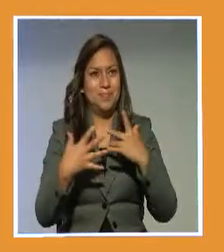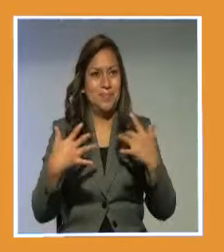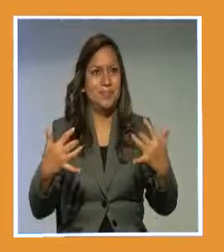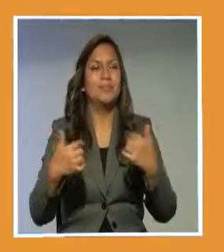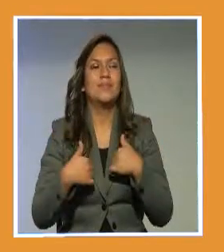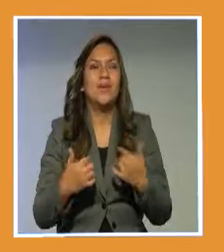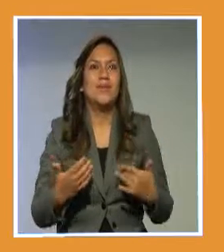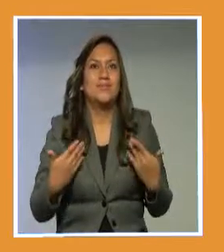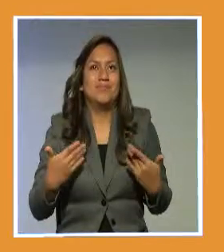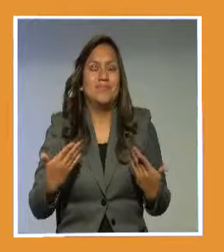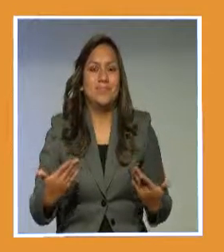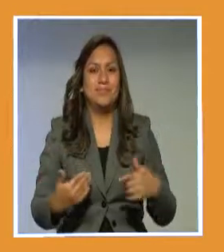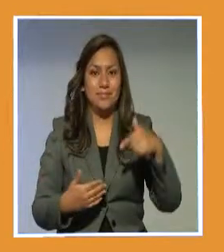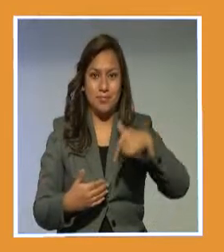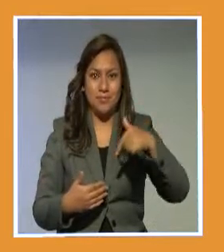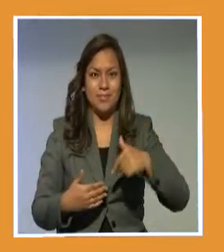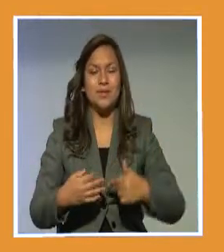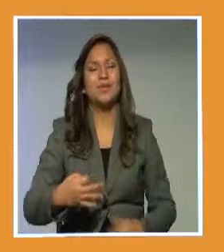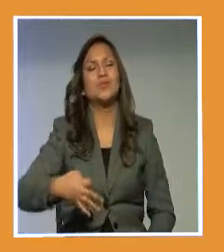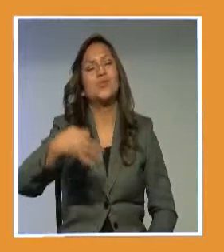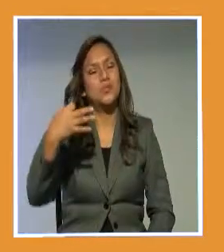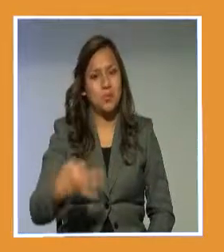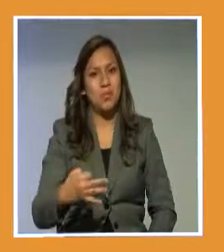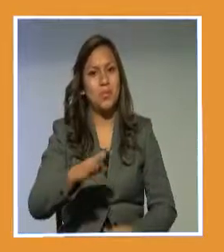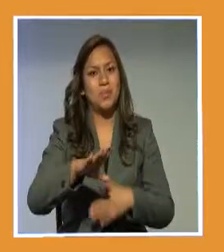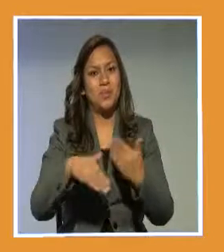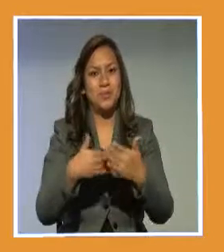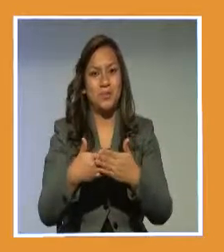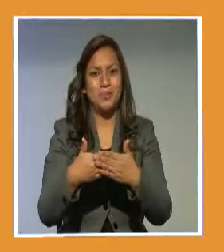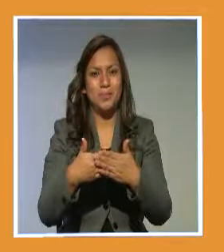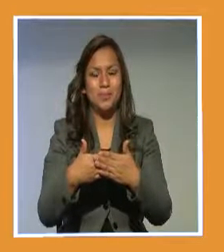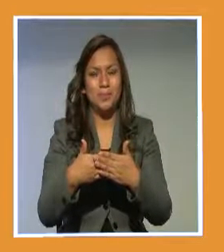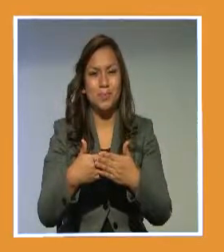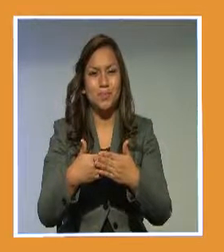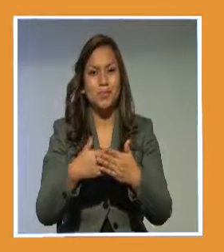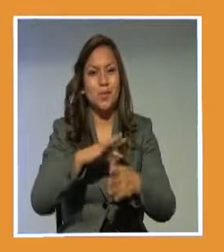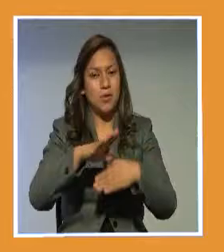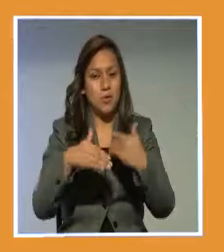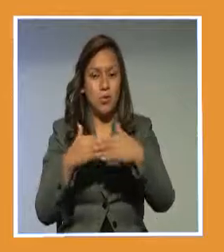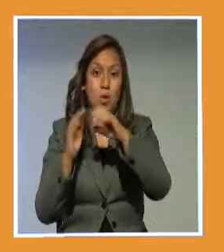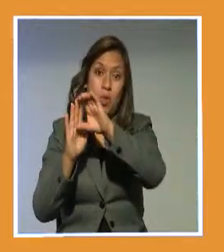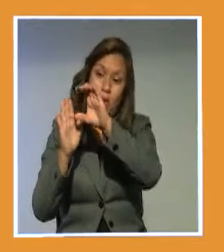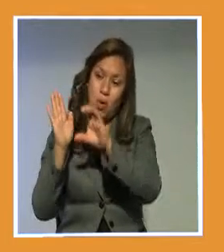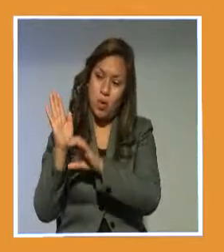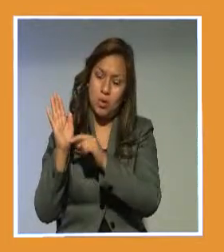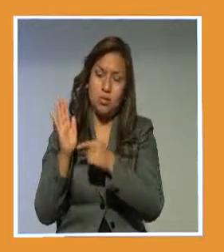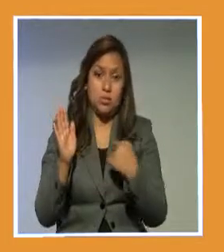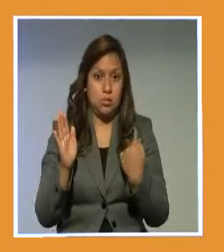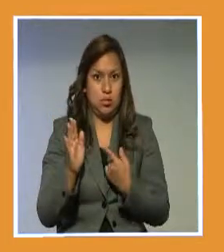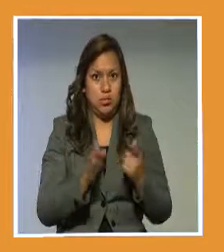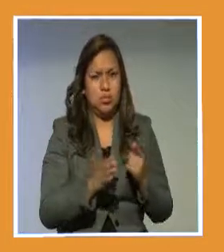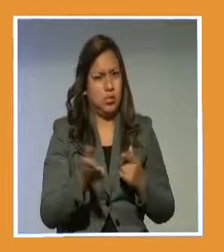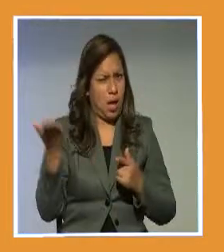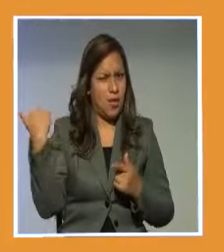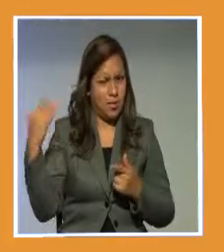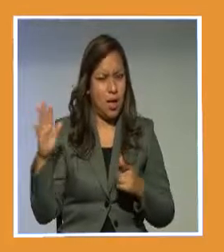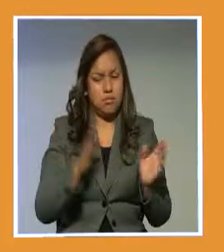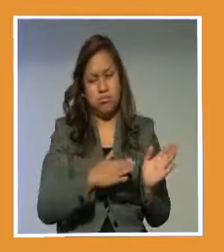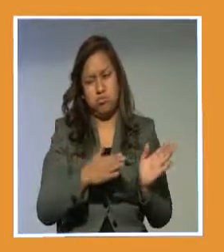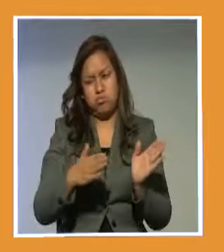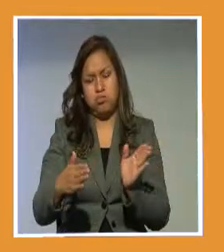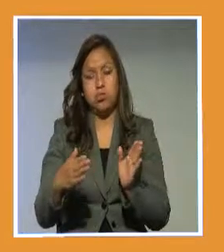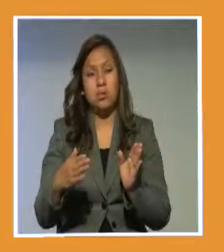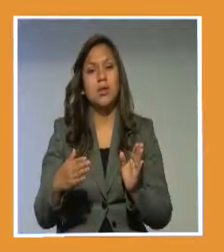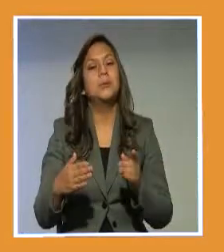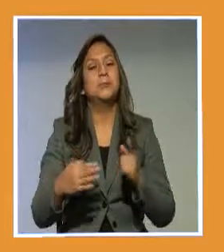que seamos en este periodo y que cumplamos realmente con lo que estaba establecido dentro de nuestro plan de trabajo. Así es que una